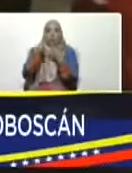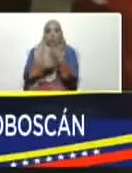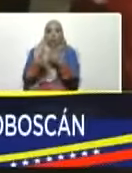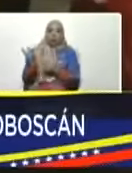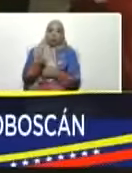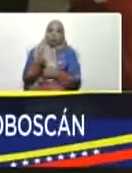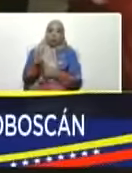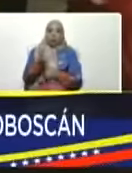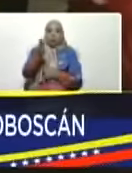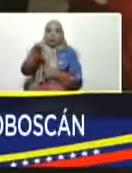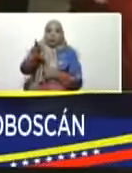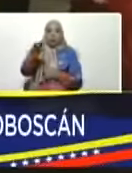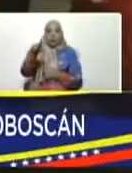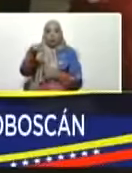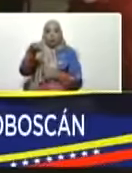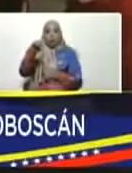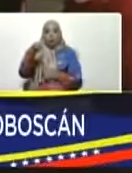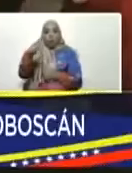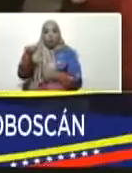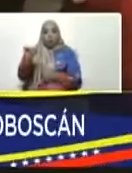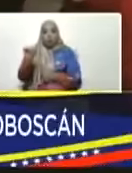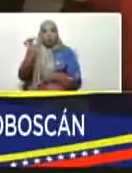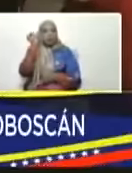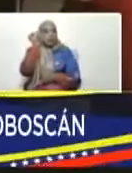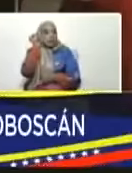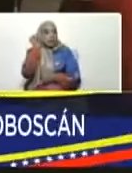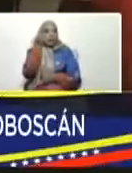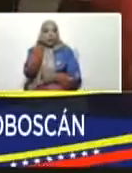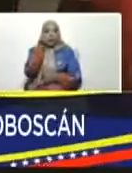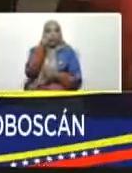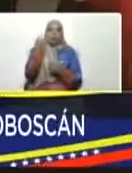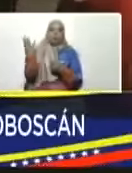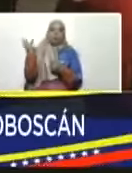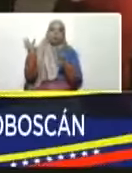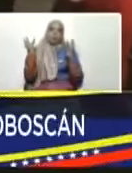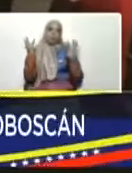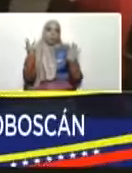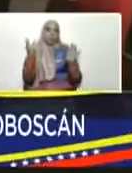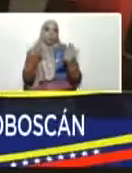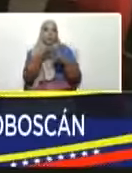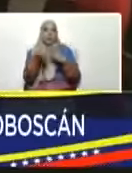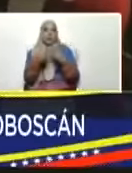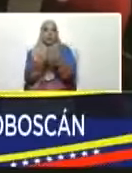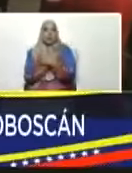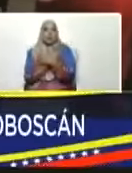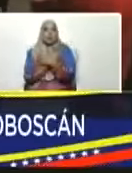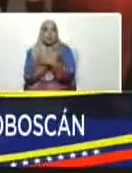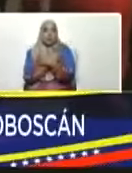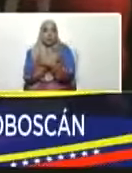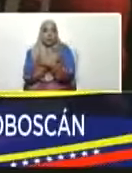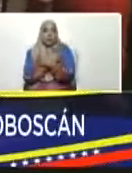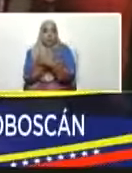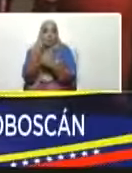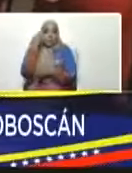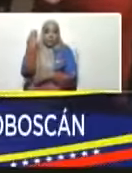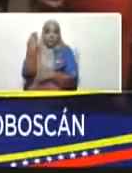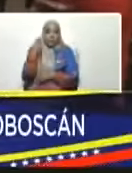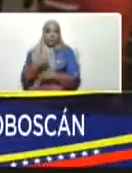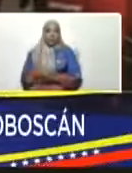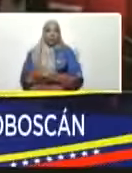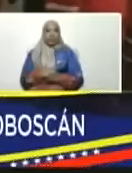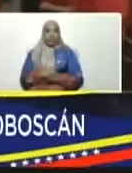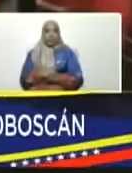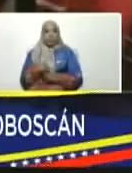a Ninoska, a Richard, a Oneida, al presidente PDVSA, a Viloria,